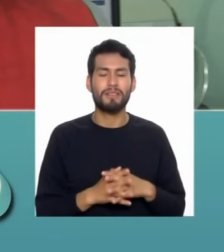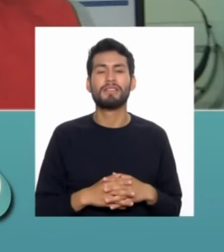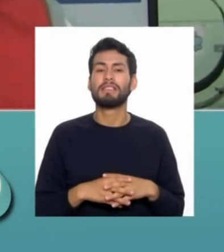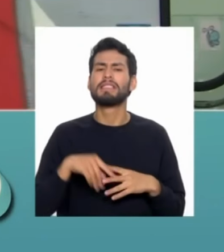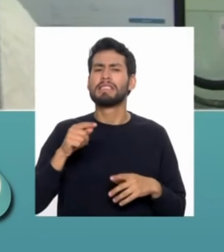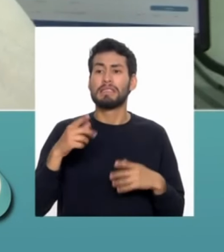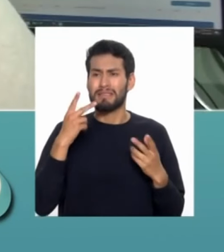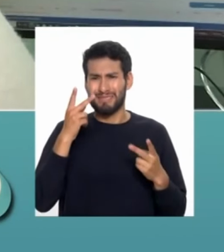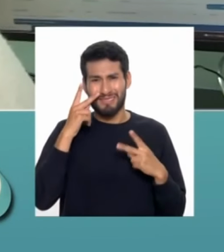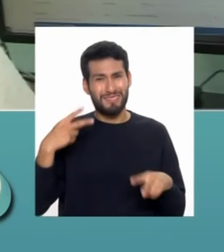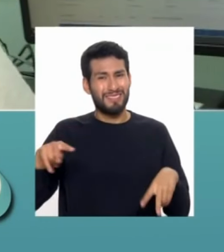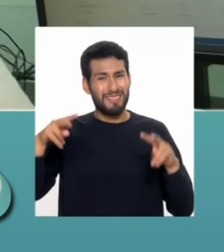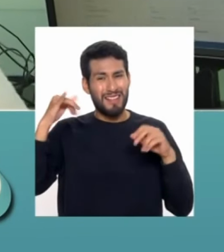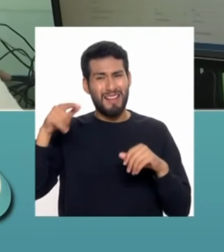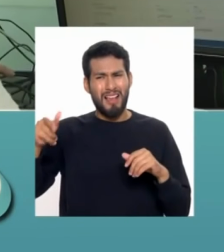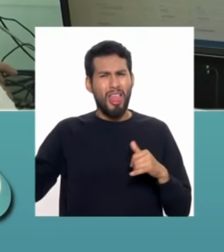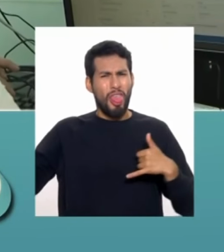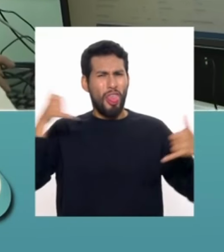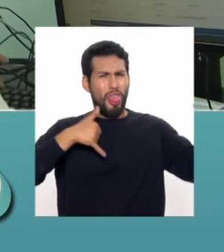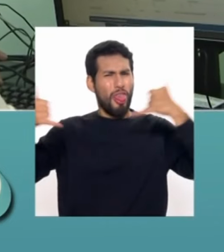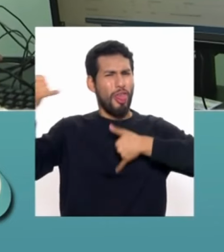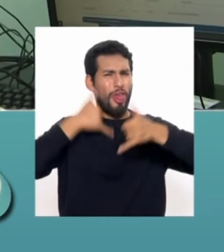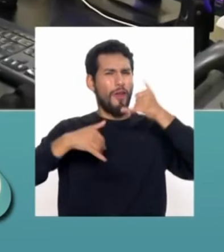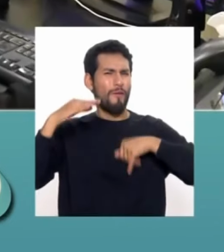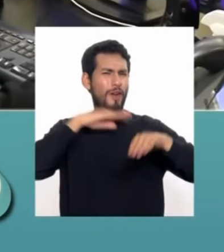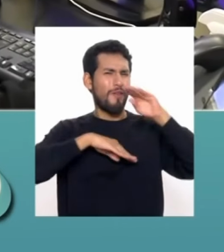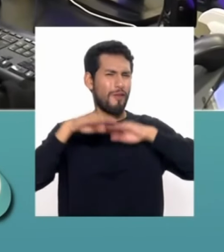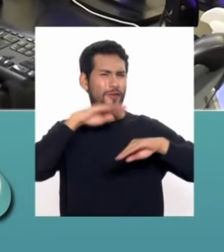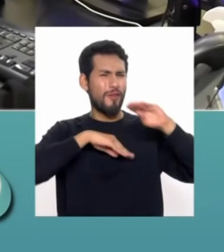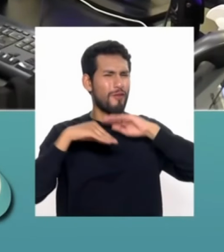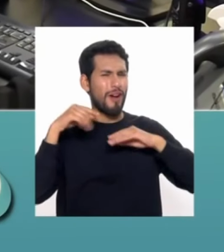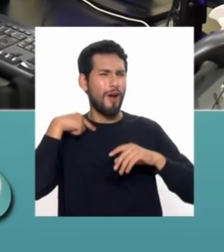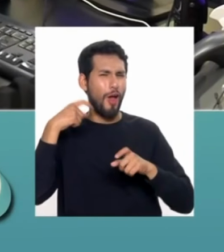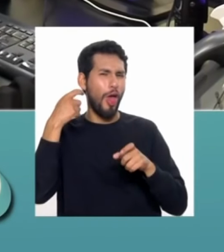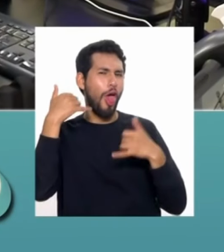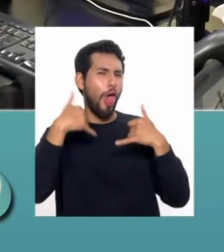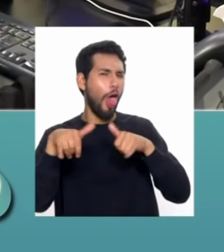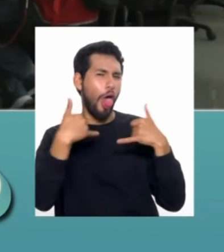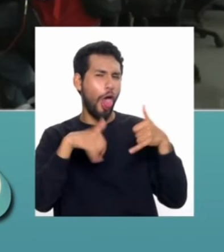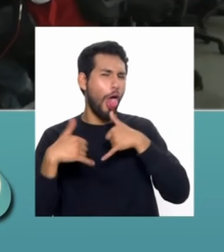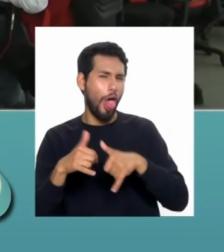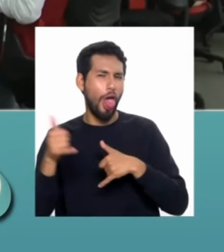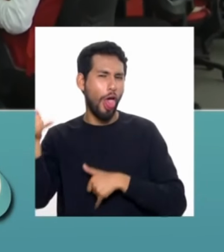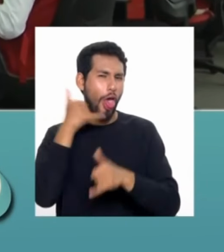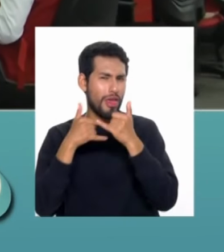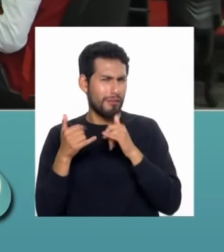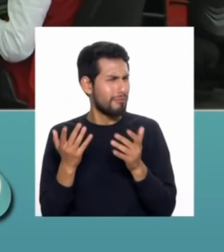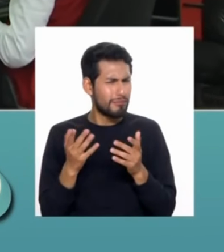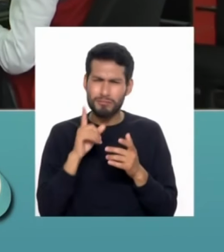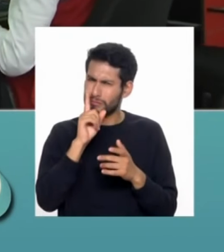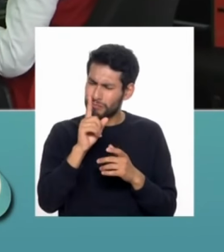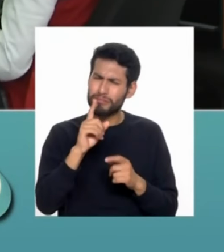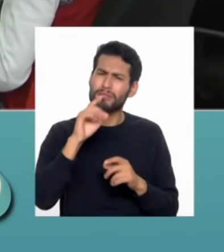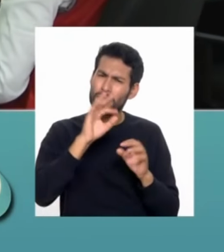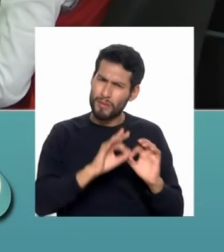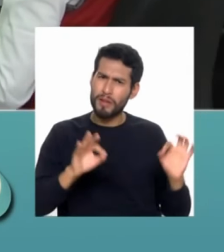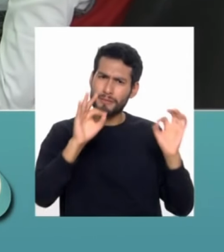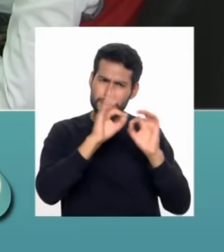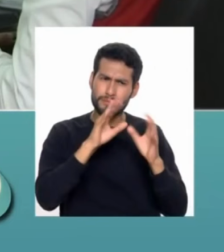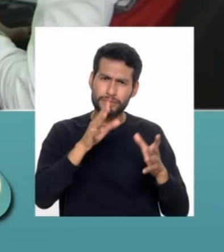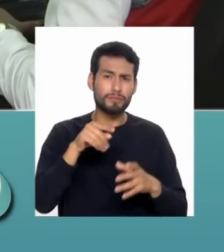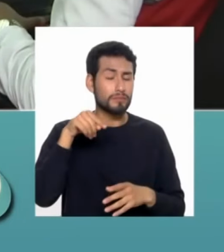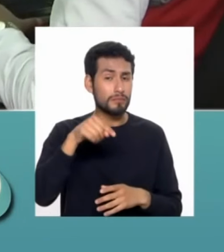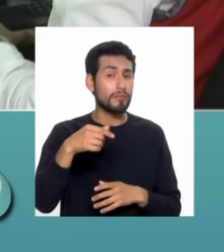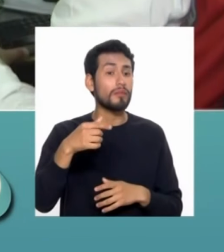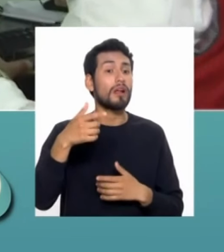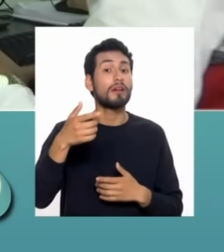son alarmantes en cuanto a las llamadas que se realizan, pero además es importante saber que las